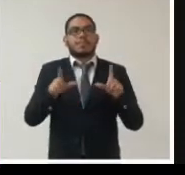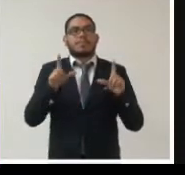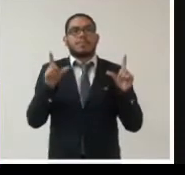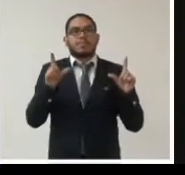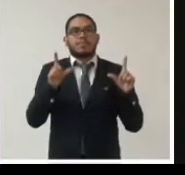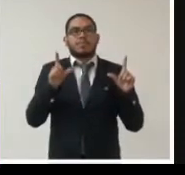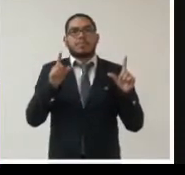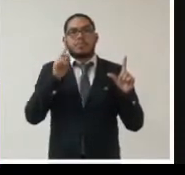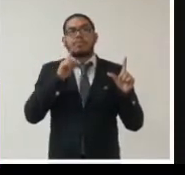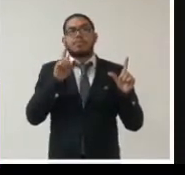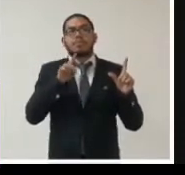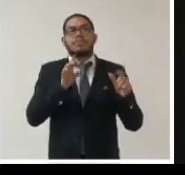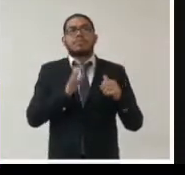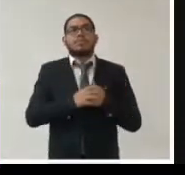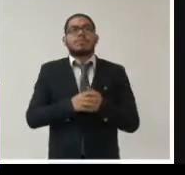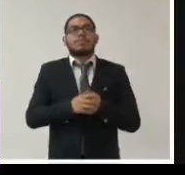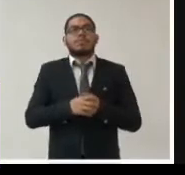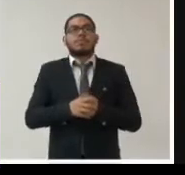si